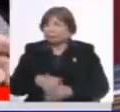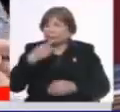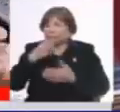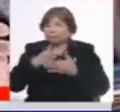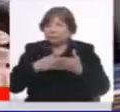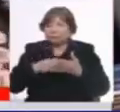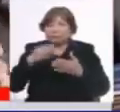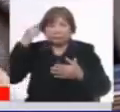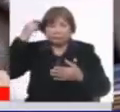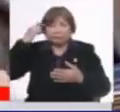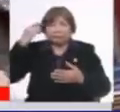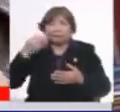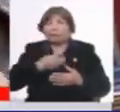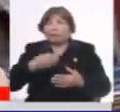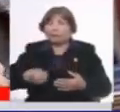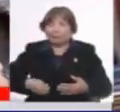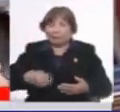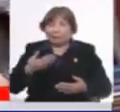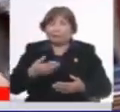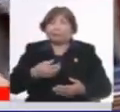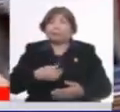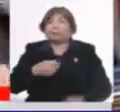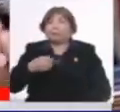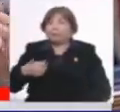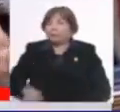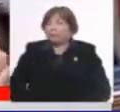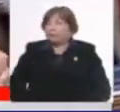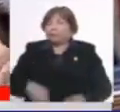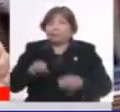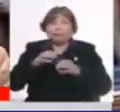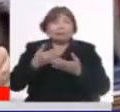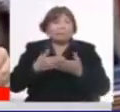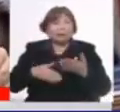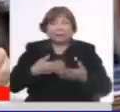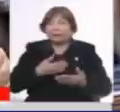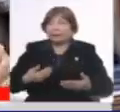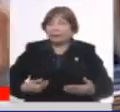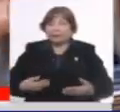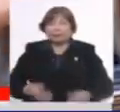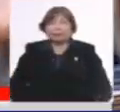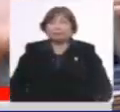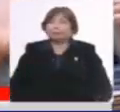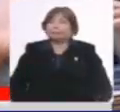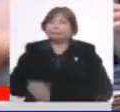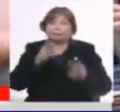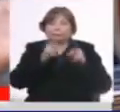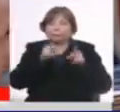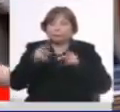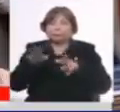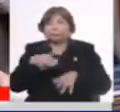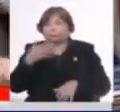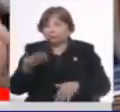es parte de una política de Estado, señor presidente. Y al ser parte de una política de Estado, el plan